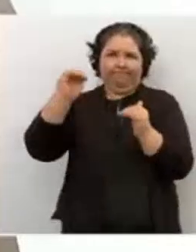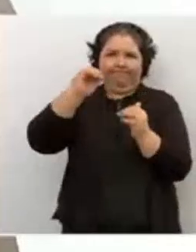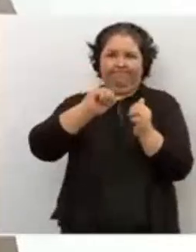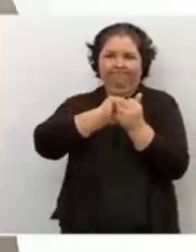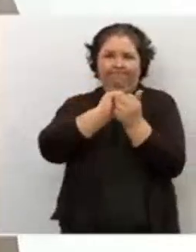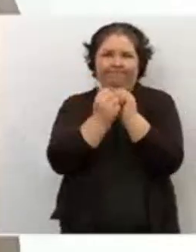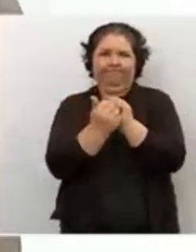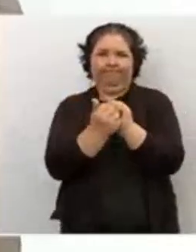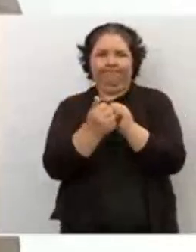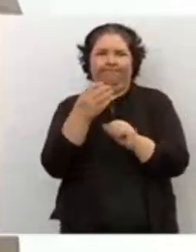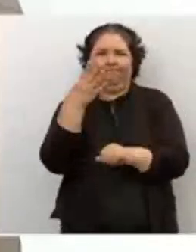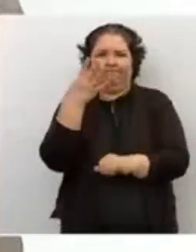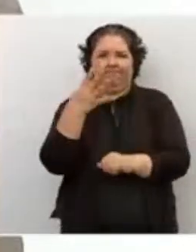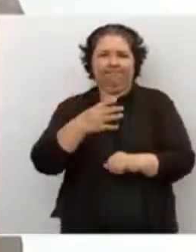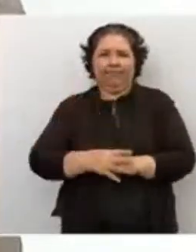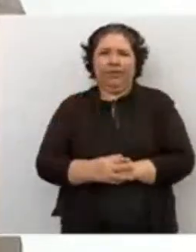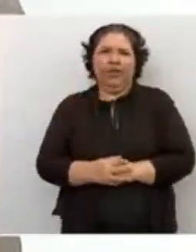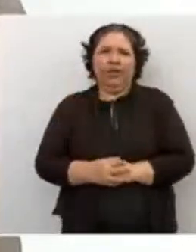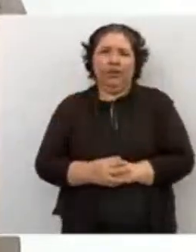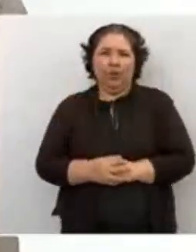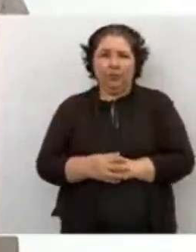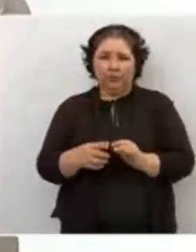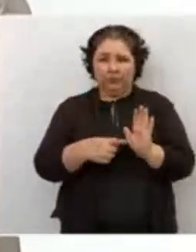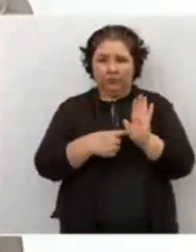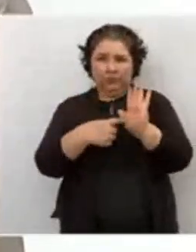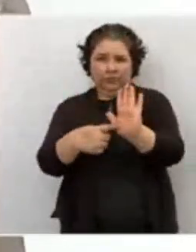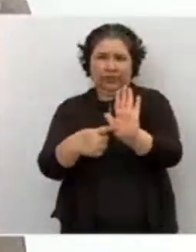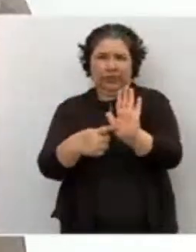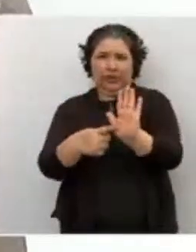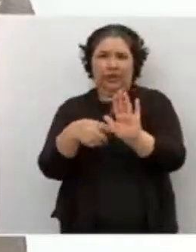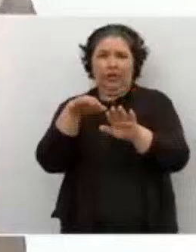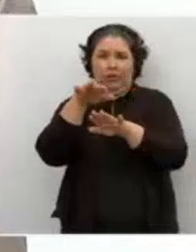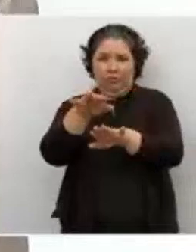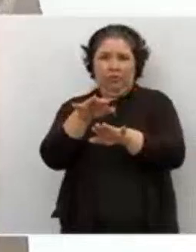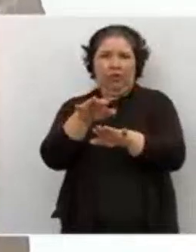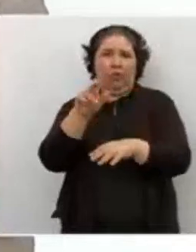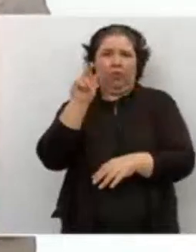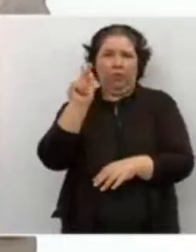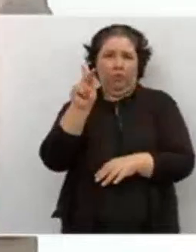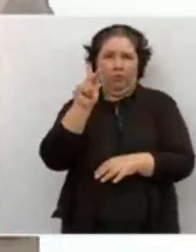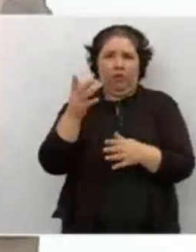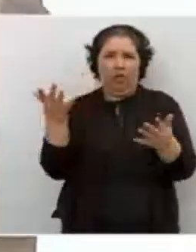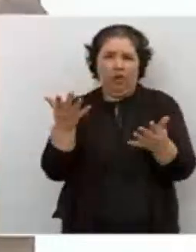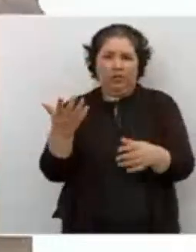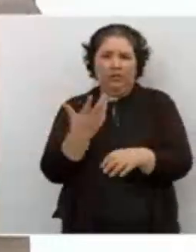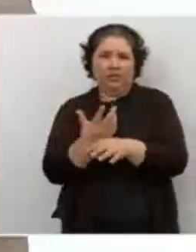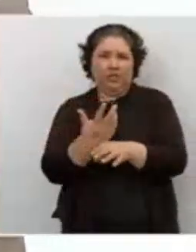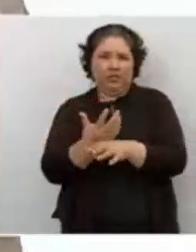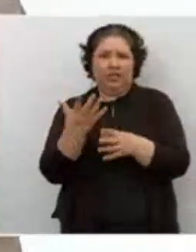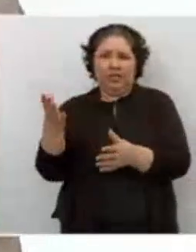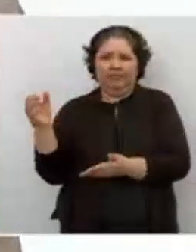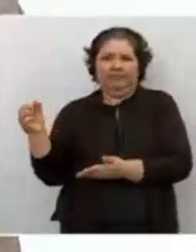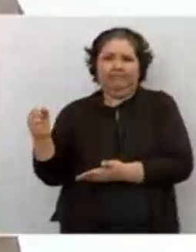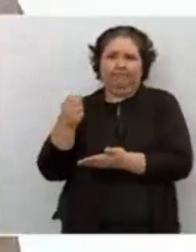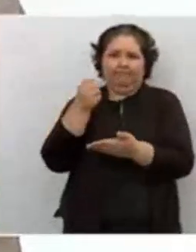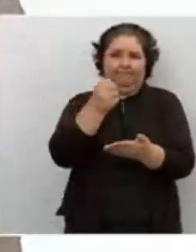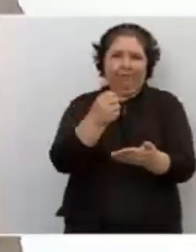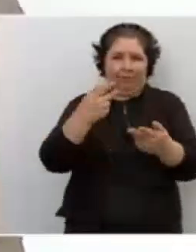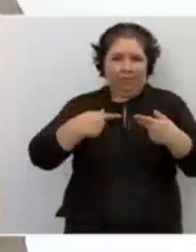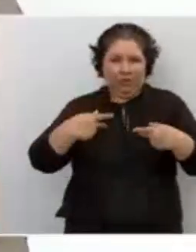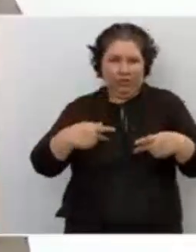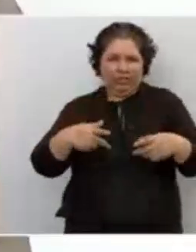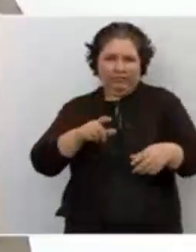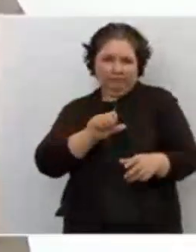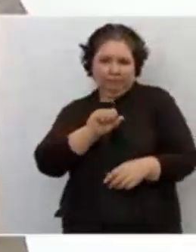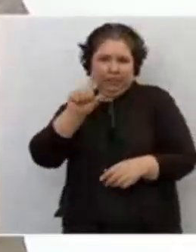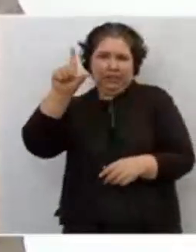Cuarta Transformación. Un modelo público operado por el Estado y lo hace con presupuesto, con gente preparada y